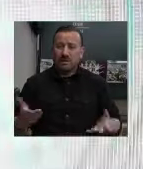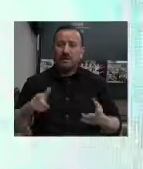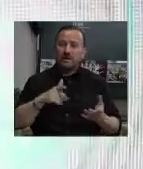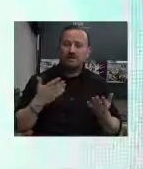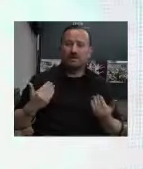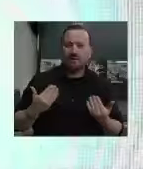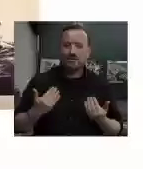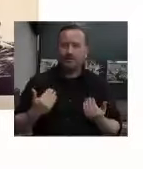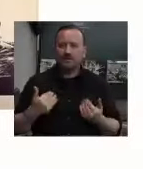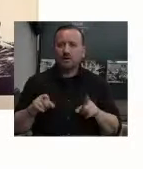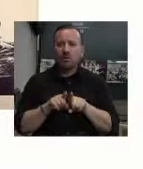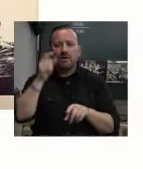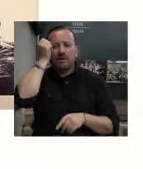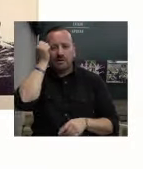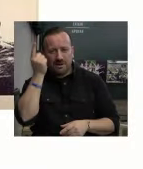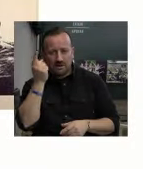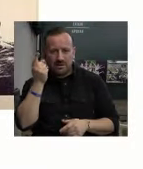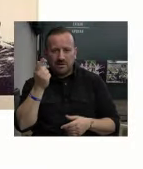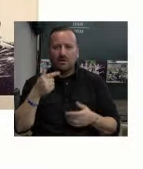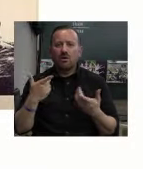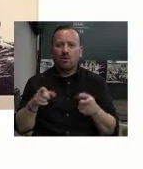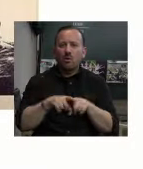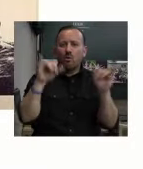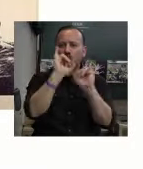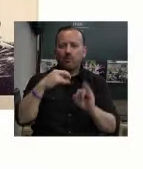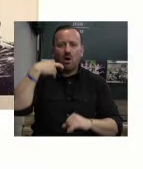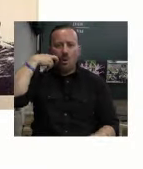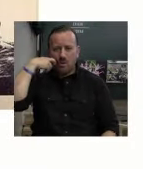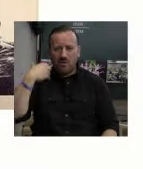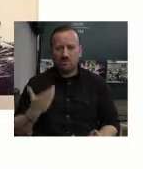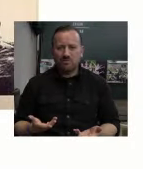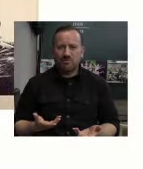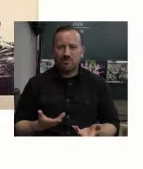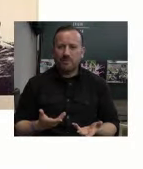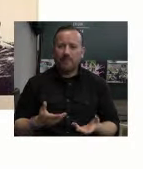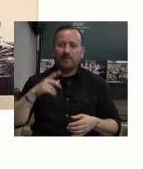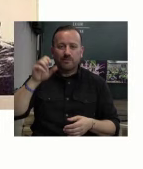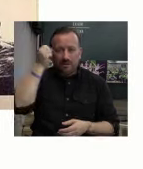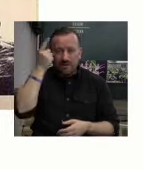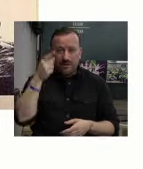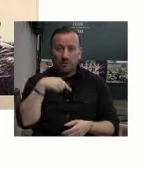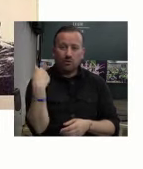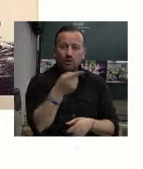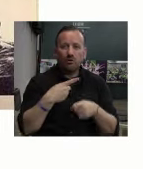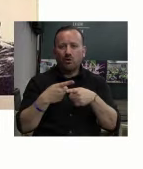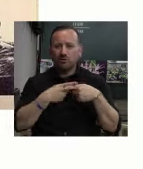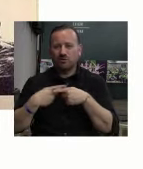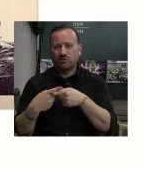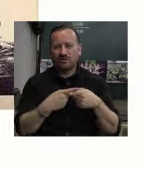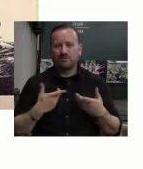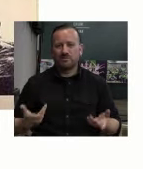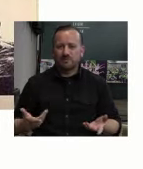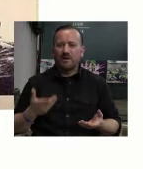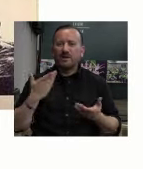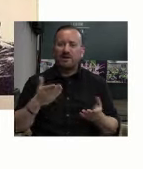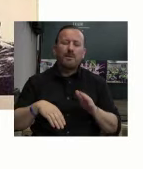necesitamos entender el modelo de ser humano entendernos como sociedad Y eso